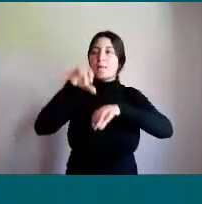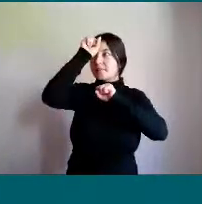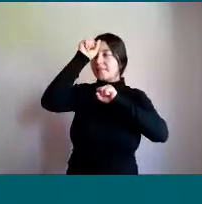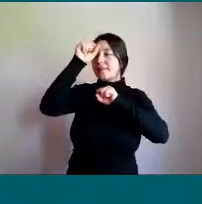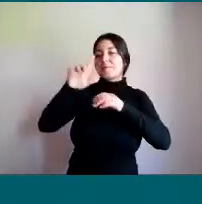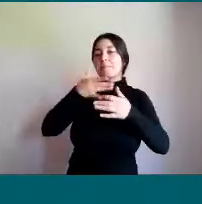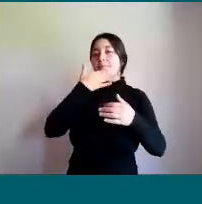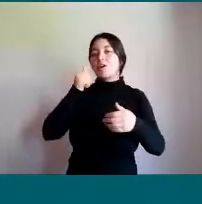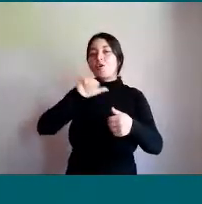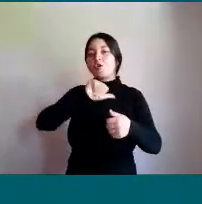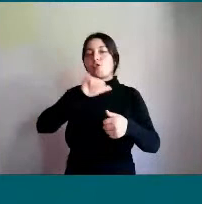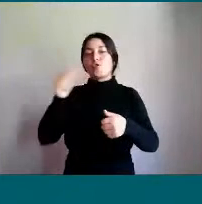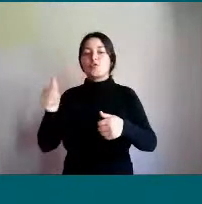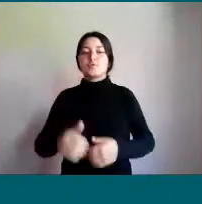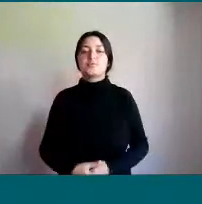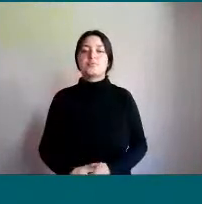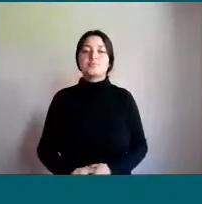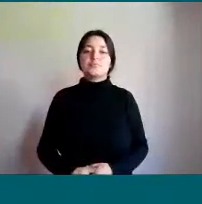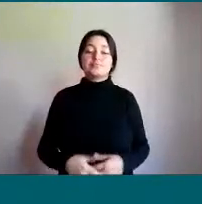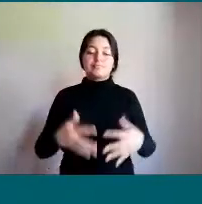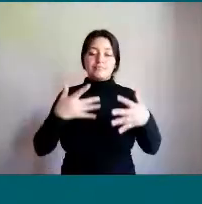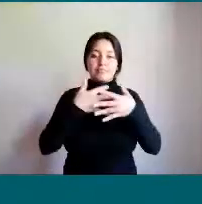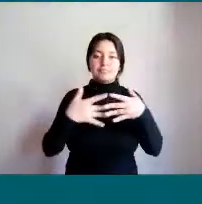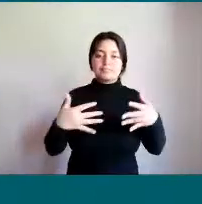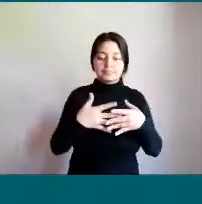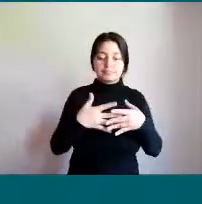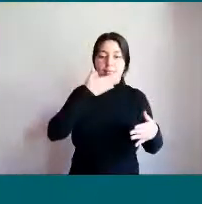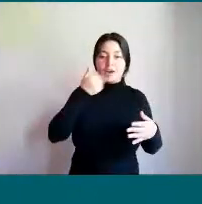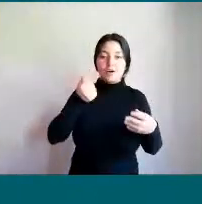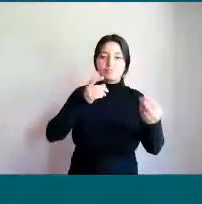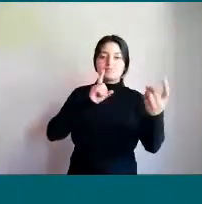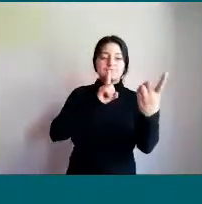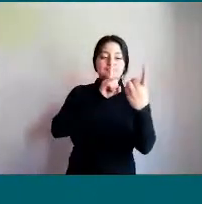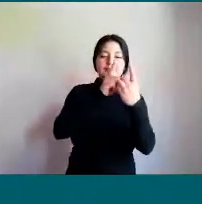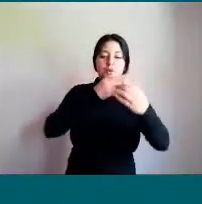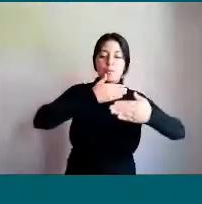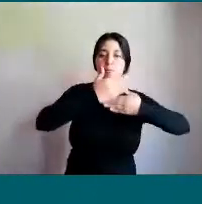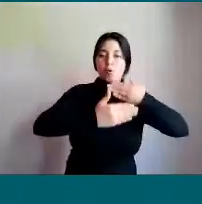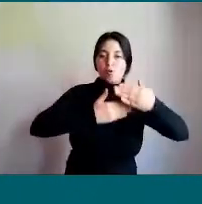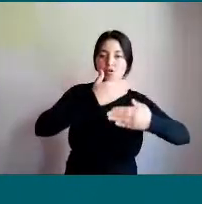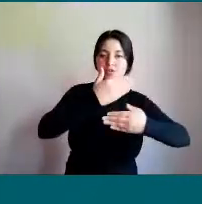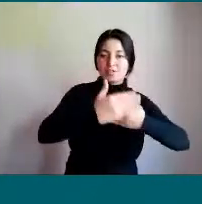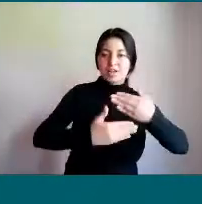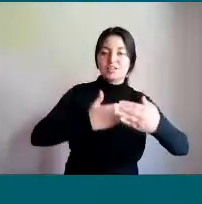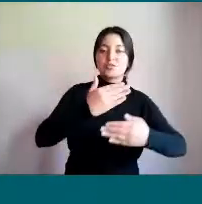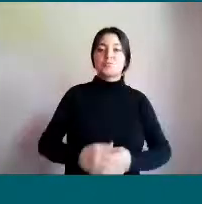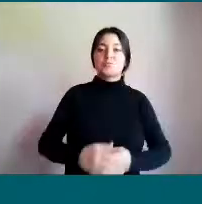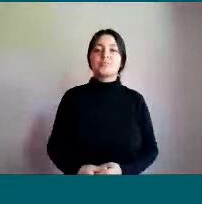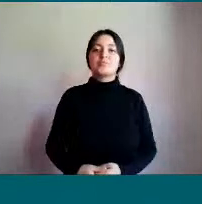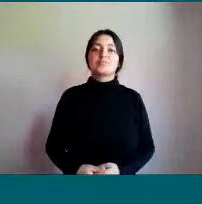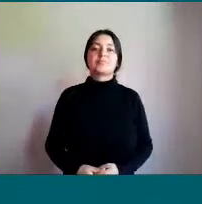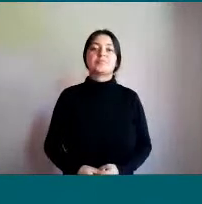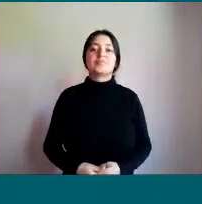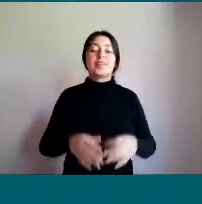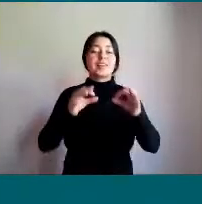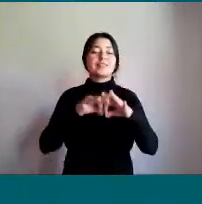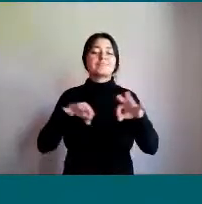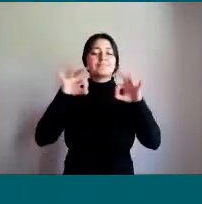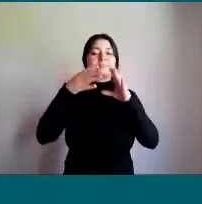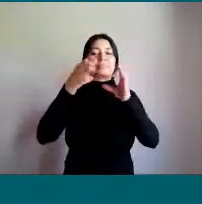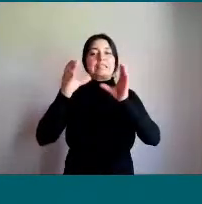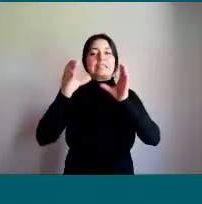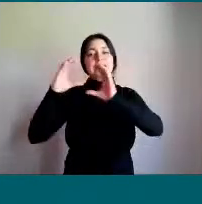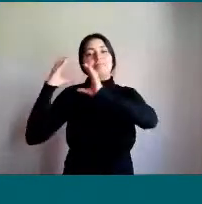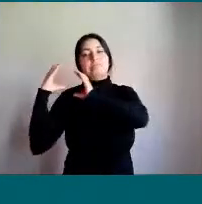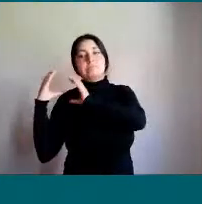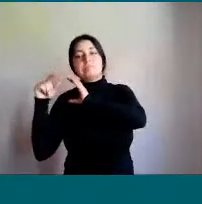mejor acercamiento en el proceso. Correcto, de hecho va esto, de que a través de esta evaluación formativa pongamos un claro peso en el proceso, para que cuando